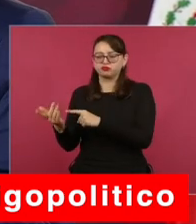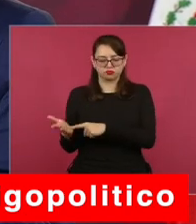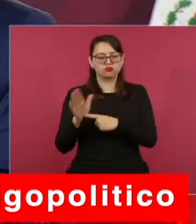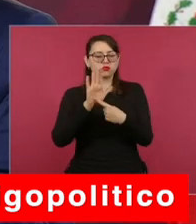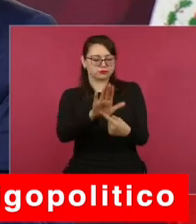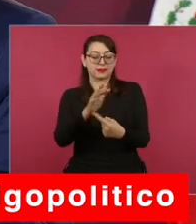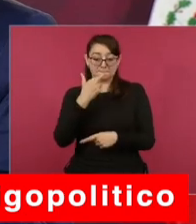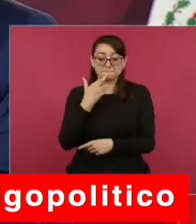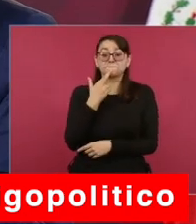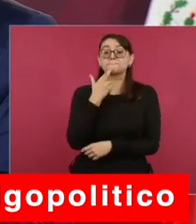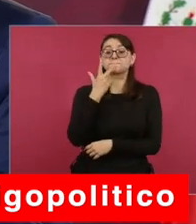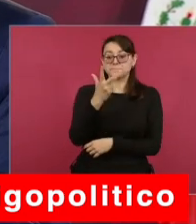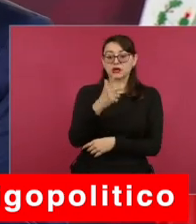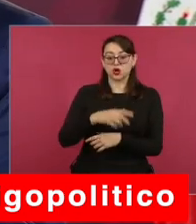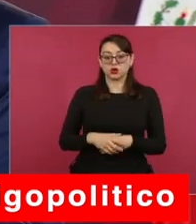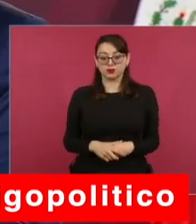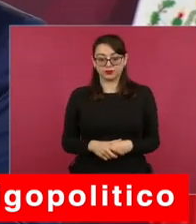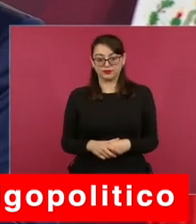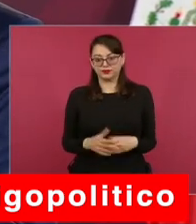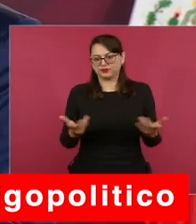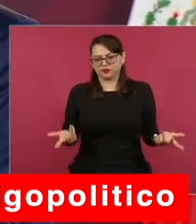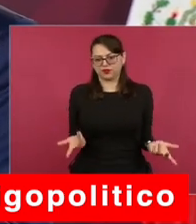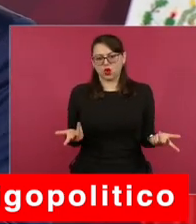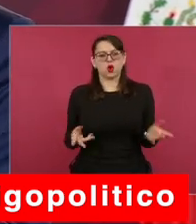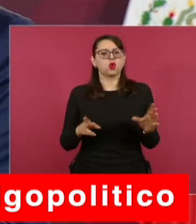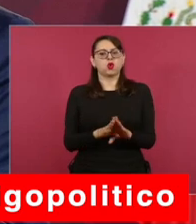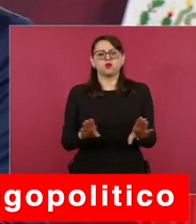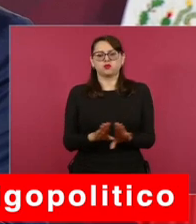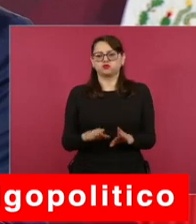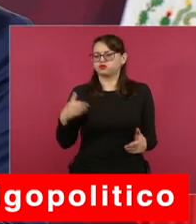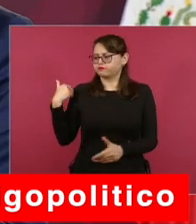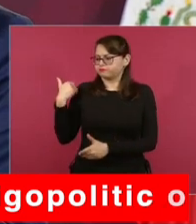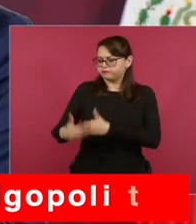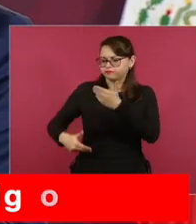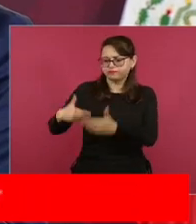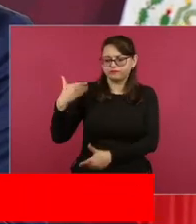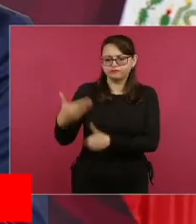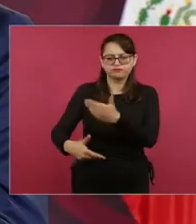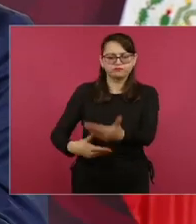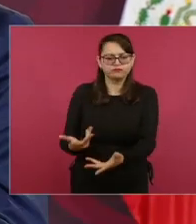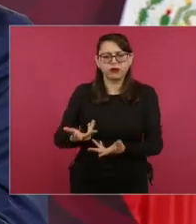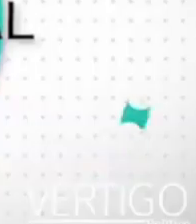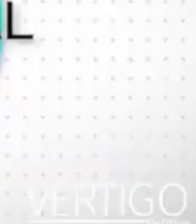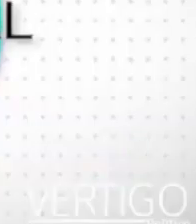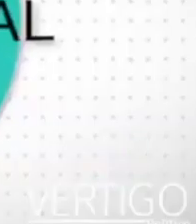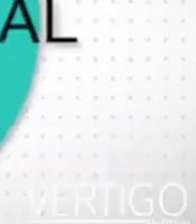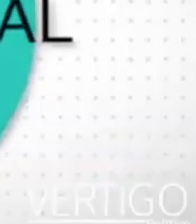pueblo y al gobierno de Cuba, que envió a 35 médicos para apoyar en atención médica a los